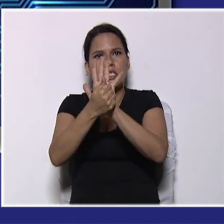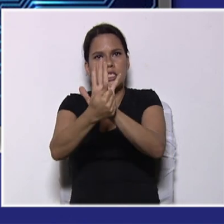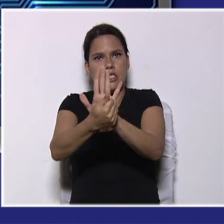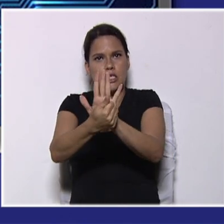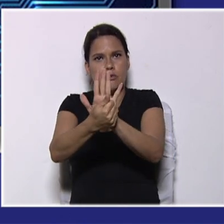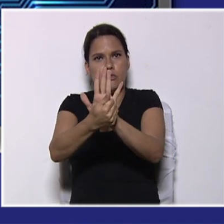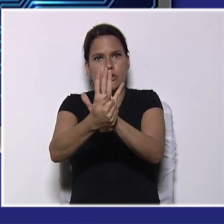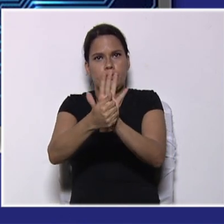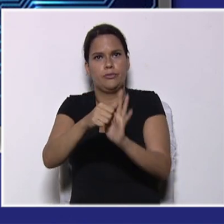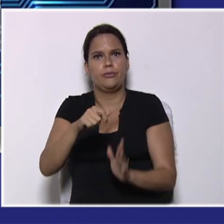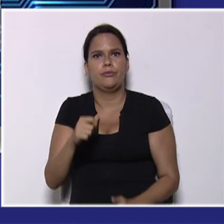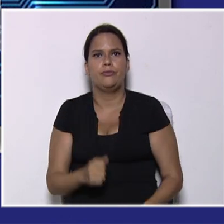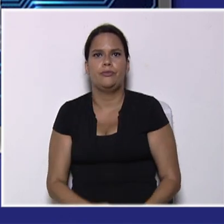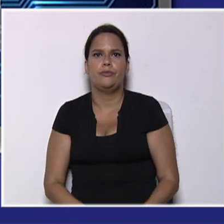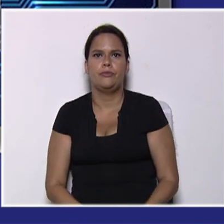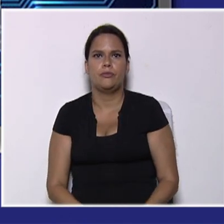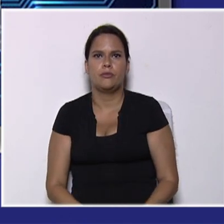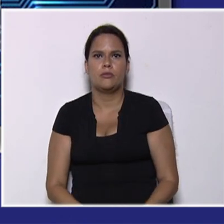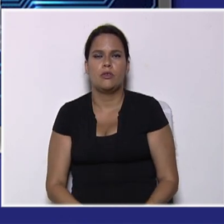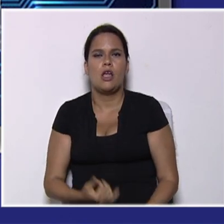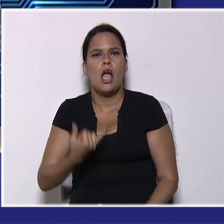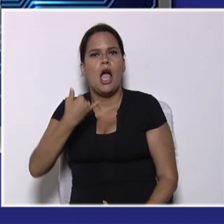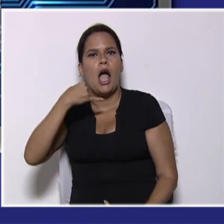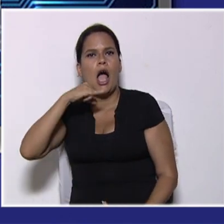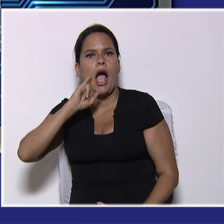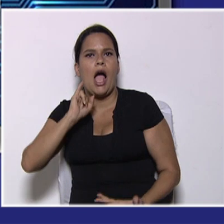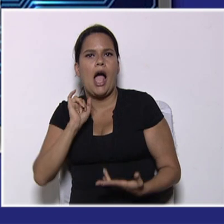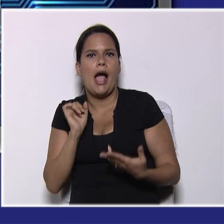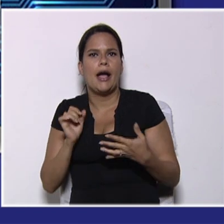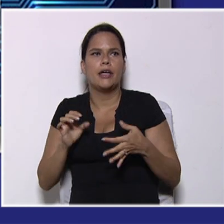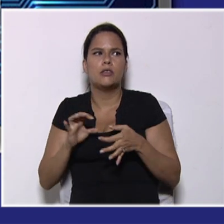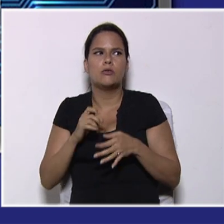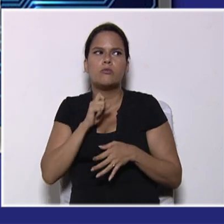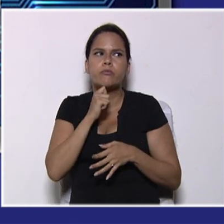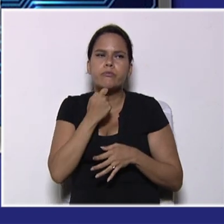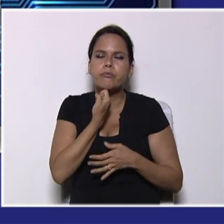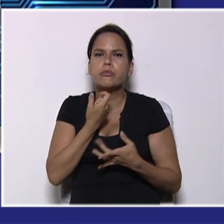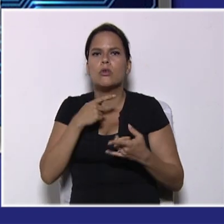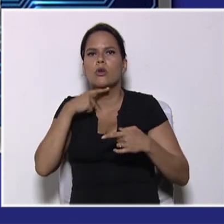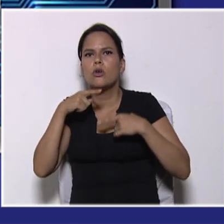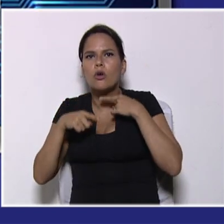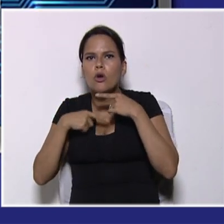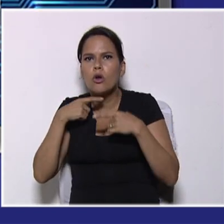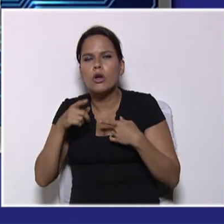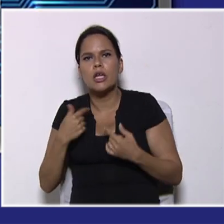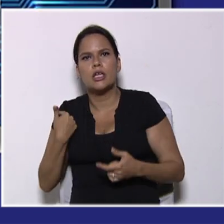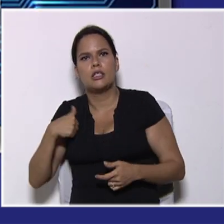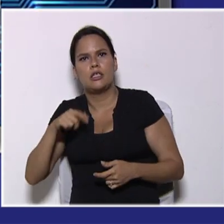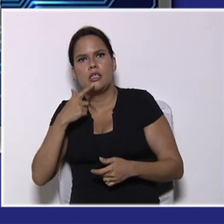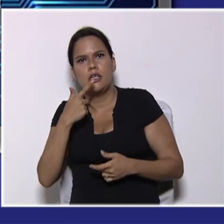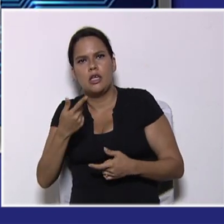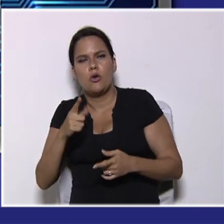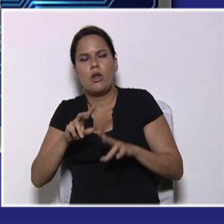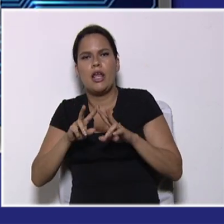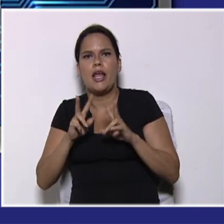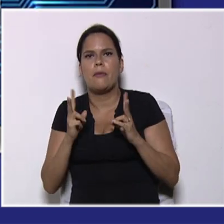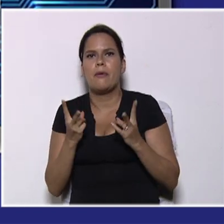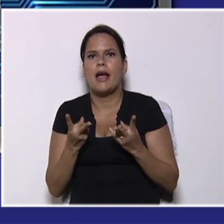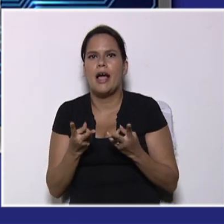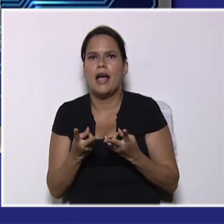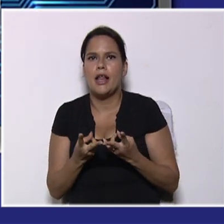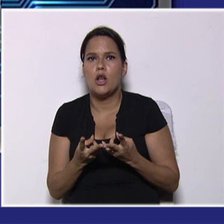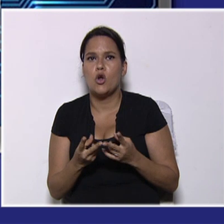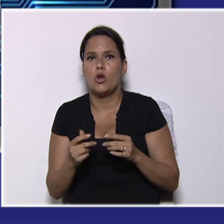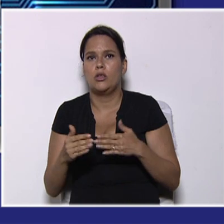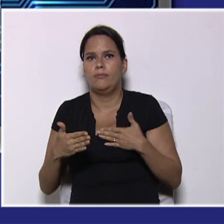griega omega. Existe un código de colores que permite asignar y determinar el valor de la resistencia